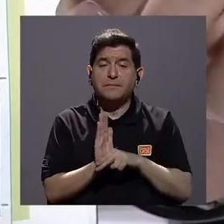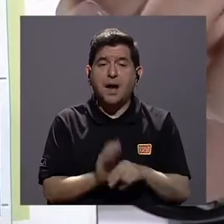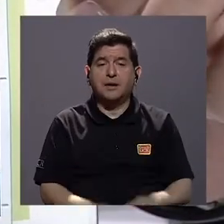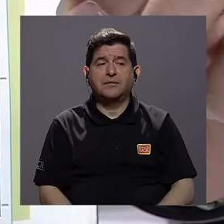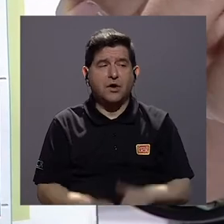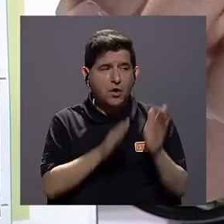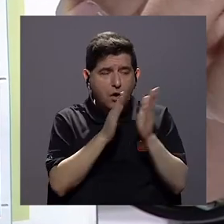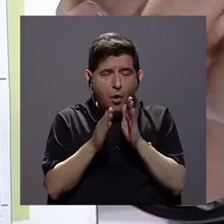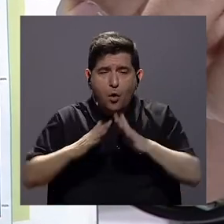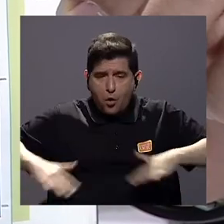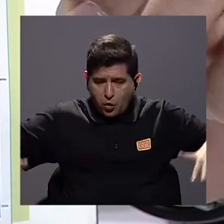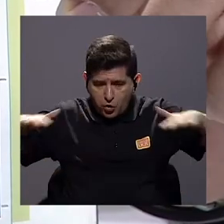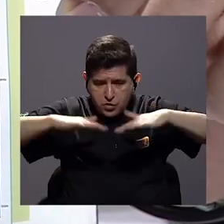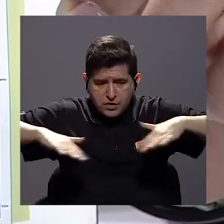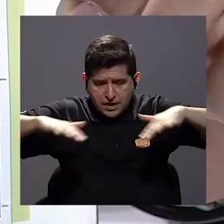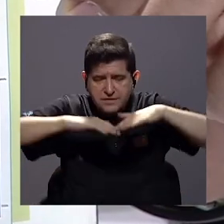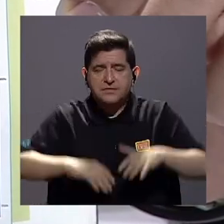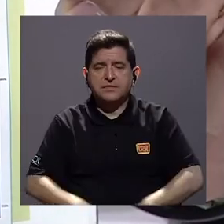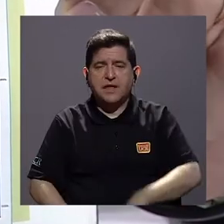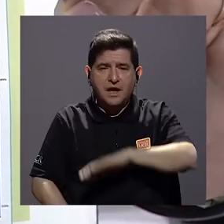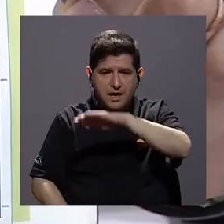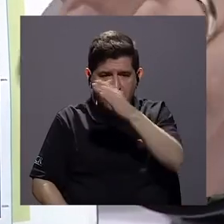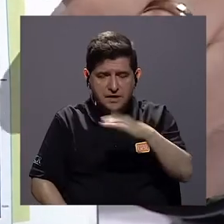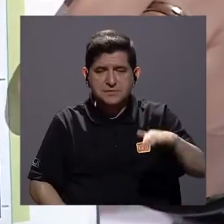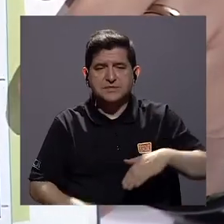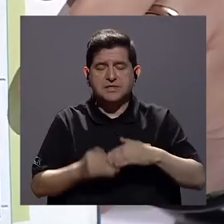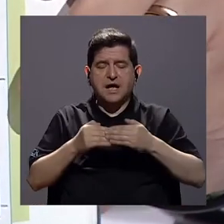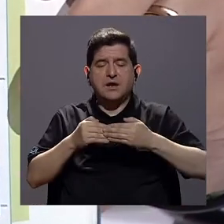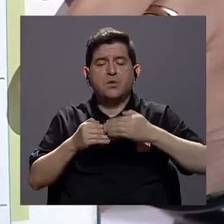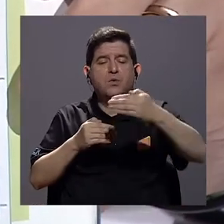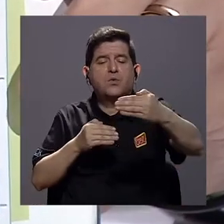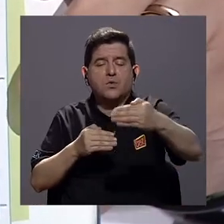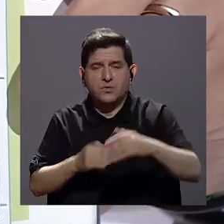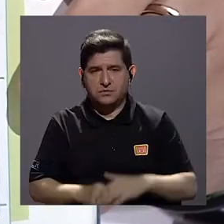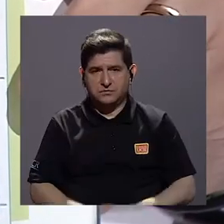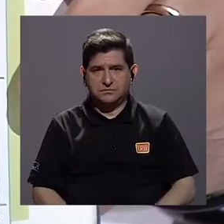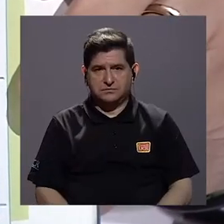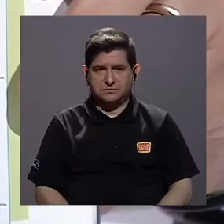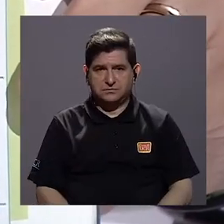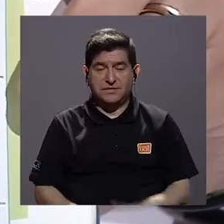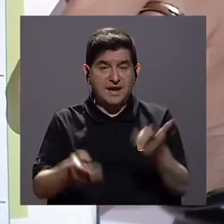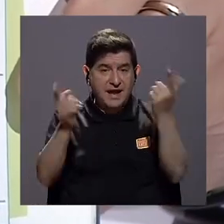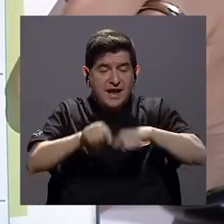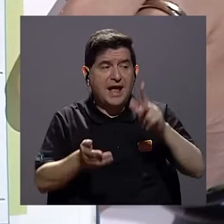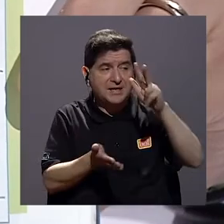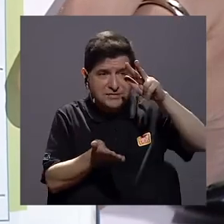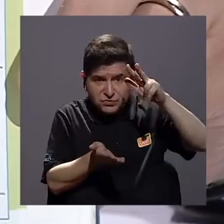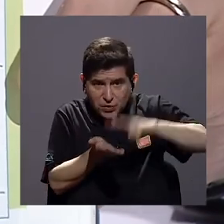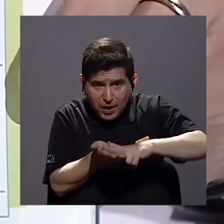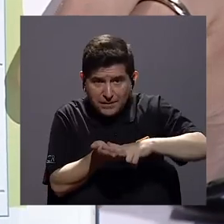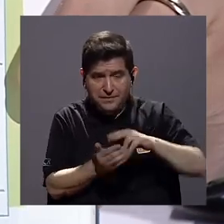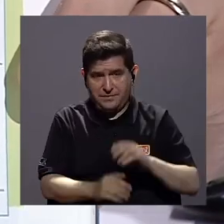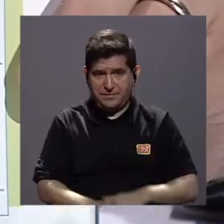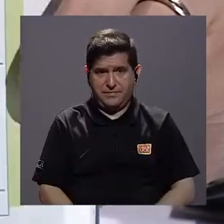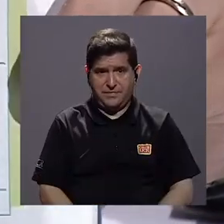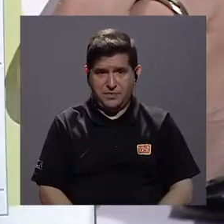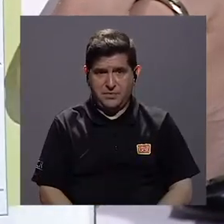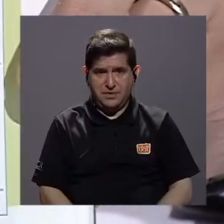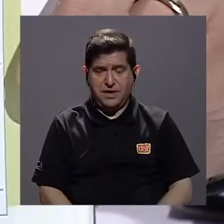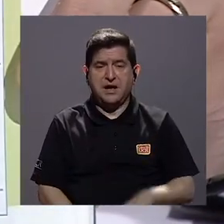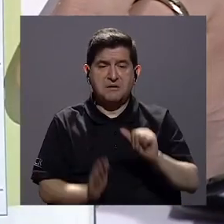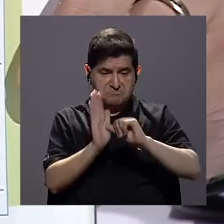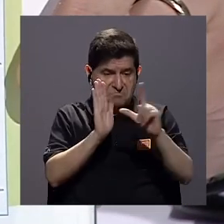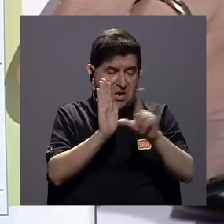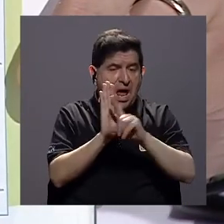del ordenamiento espacial marino que lo aleja, ¿verdad? Entonces, en caso de que se aprobara incluso en